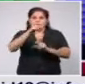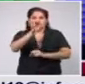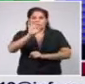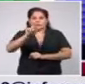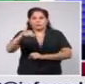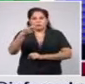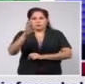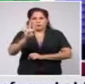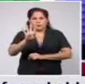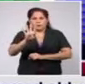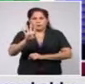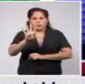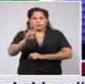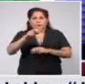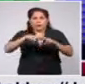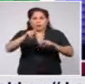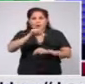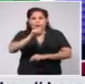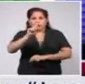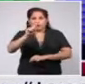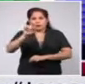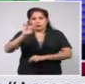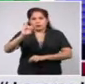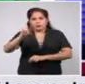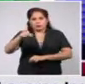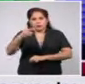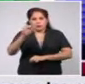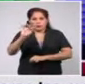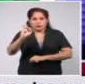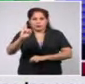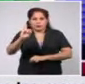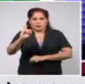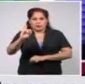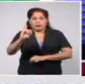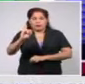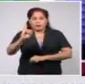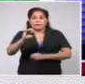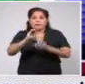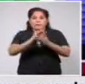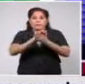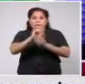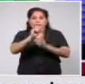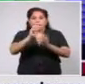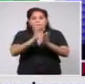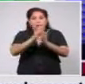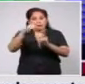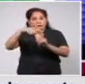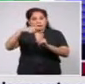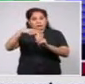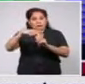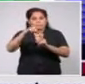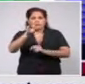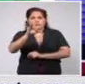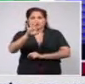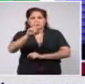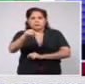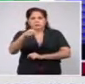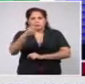18,4, Holguín con 17,6 y Matanzas con